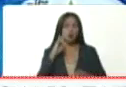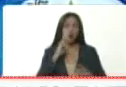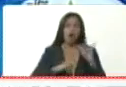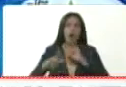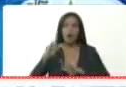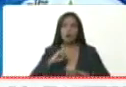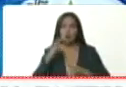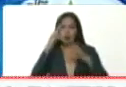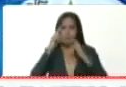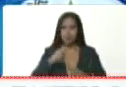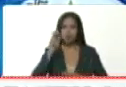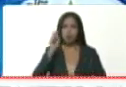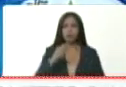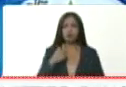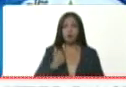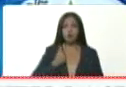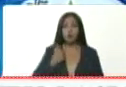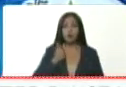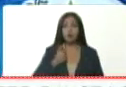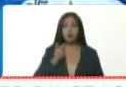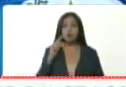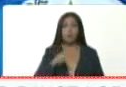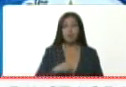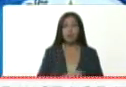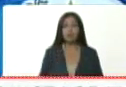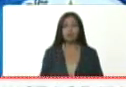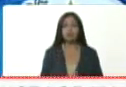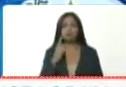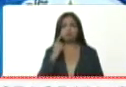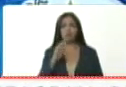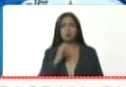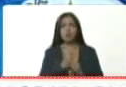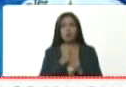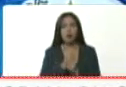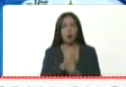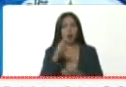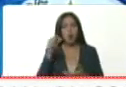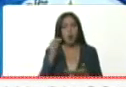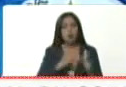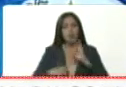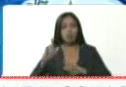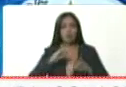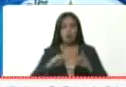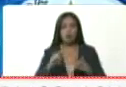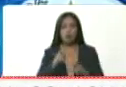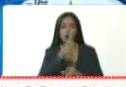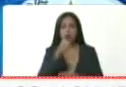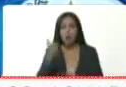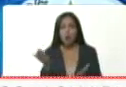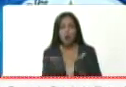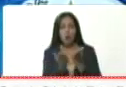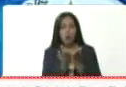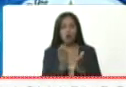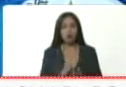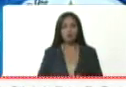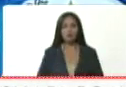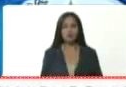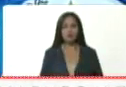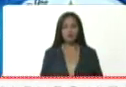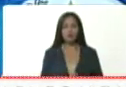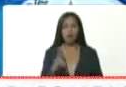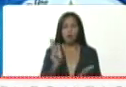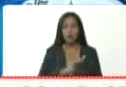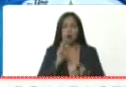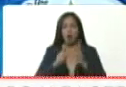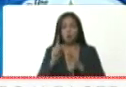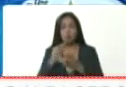respeto bueno aprovecho dado estas labores de una gota de amor por cada escuela a probar